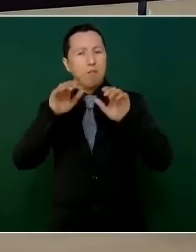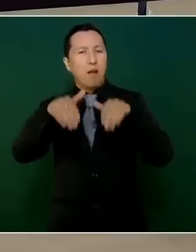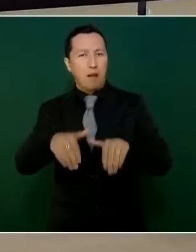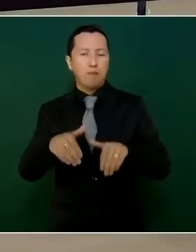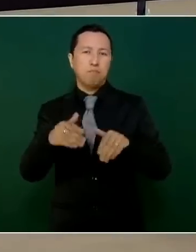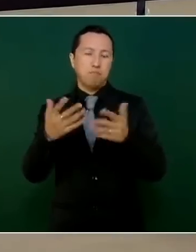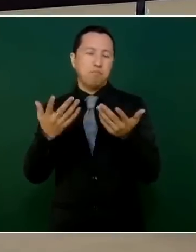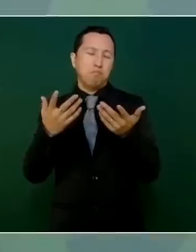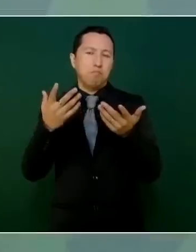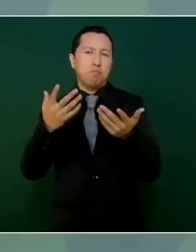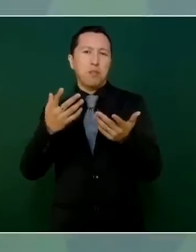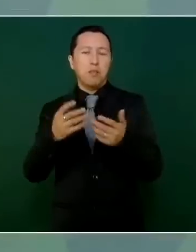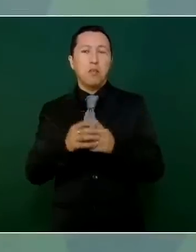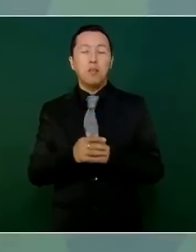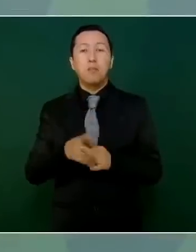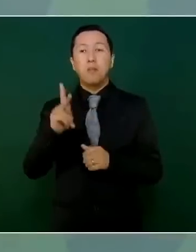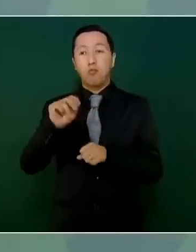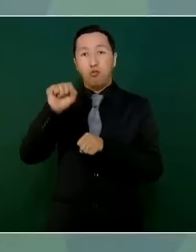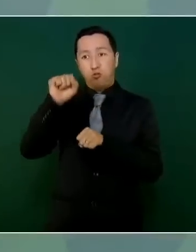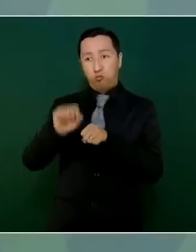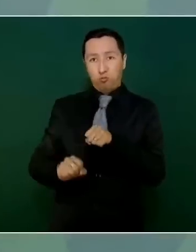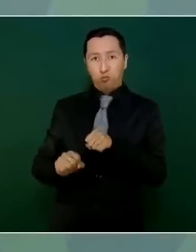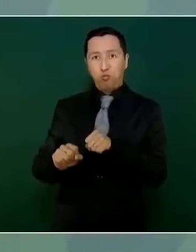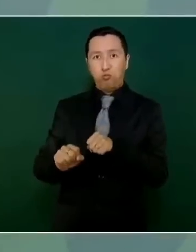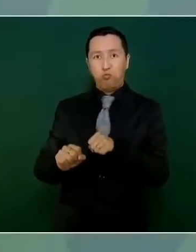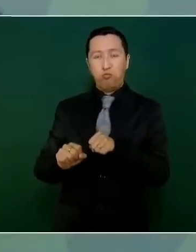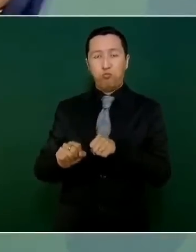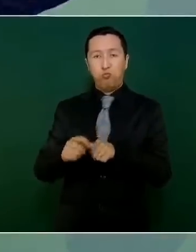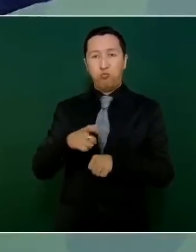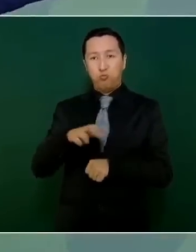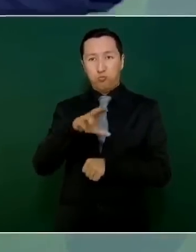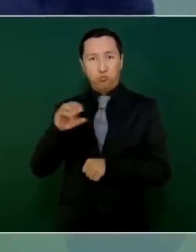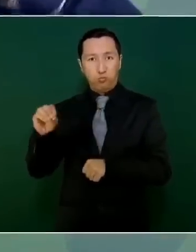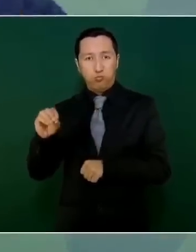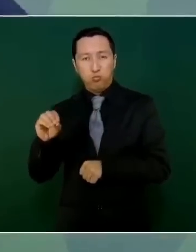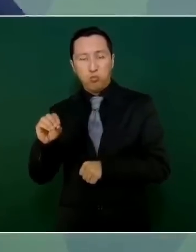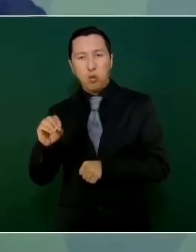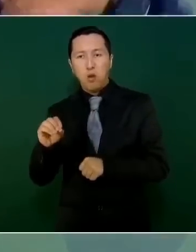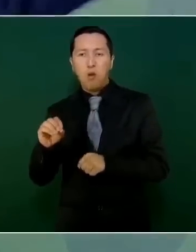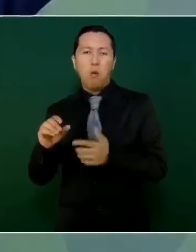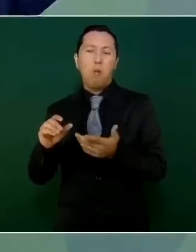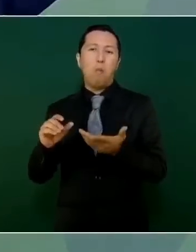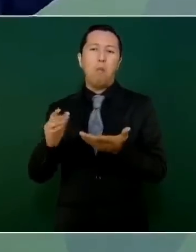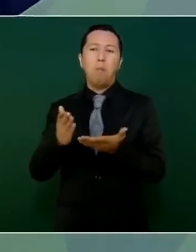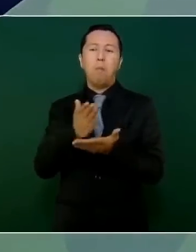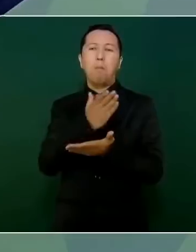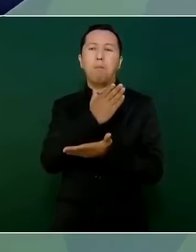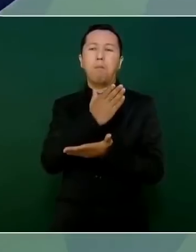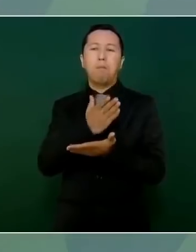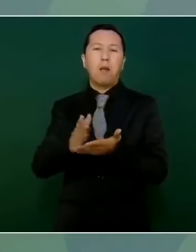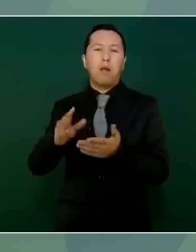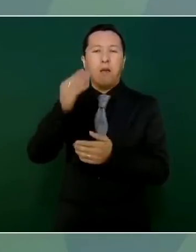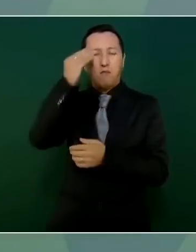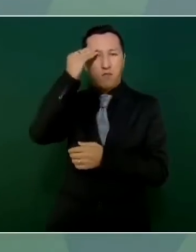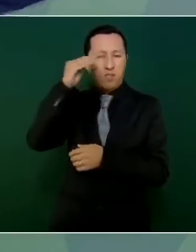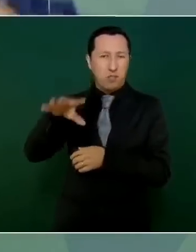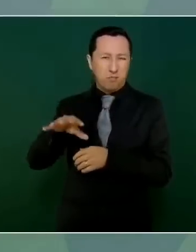pero el sur de Quintana Roo estaba como Campeche o como Chiapas o